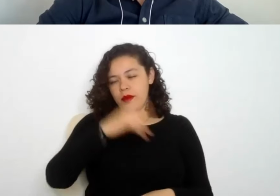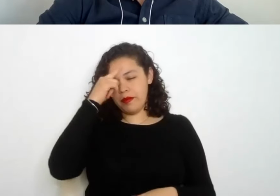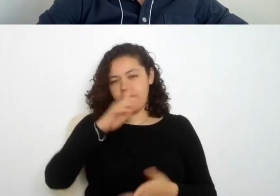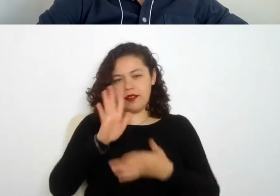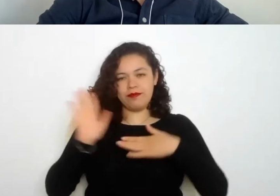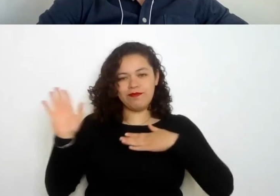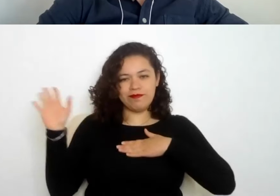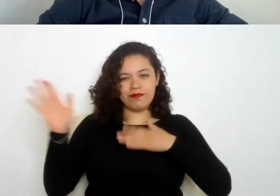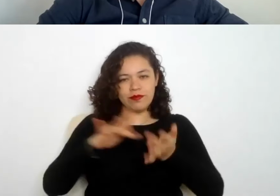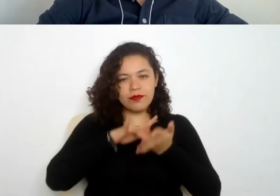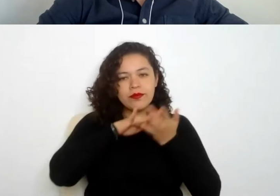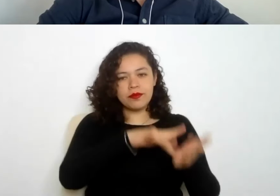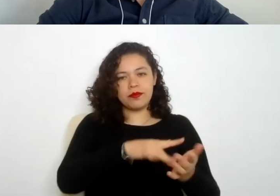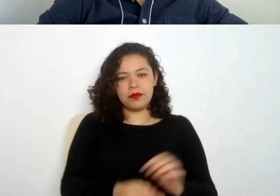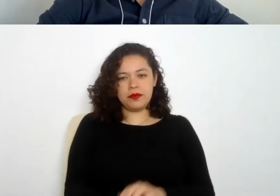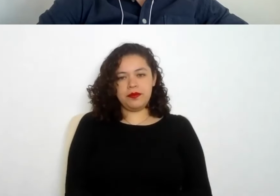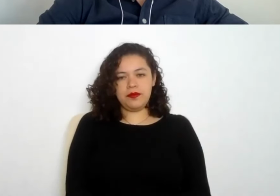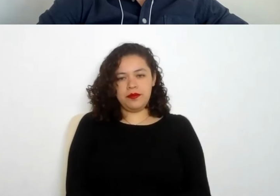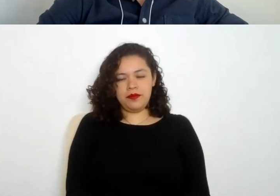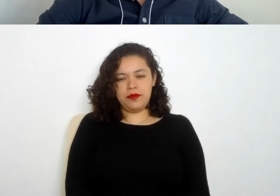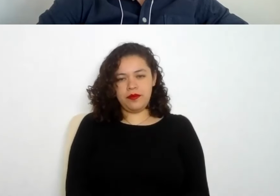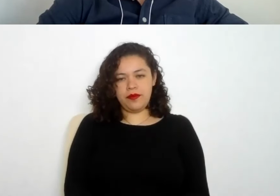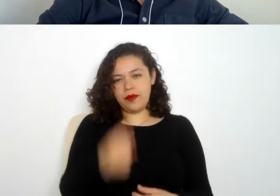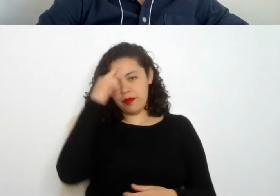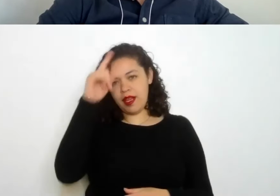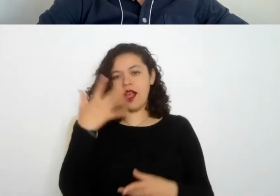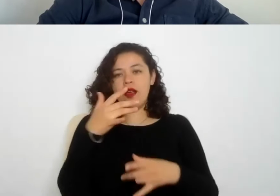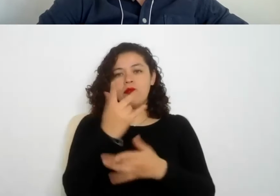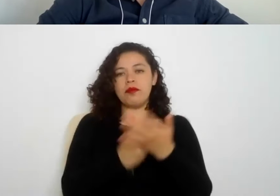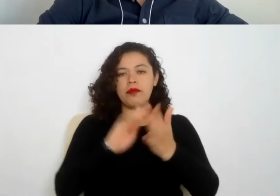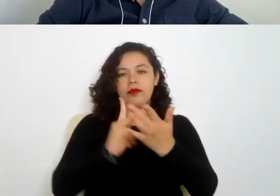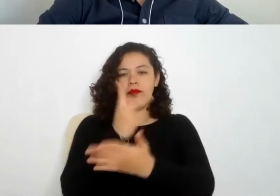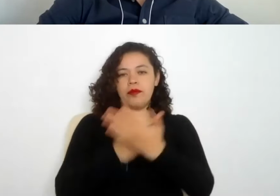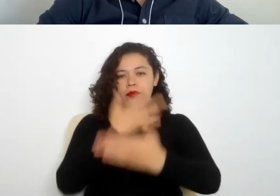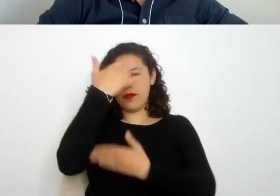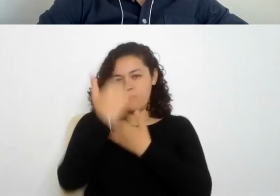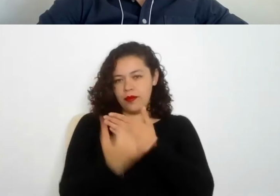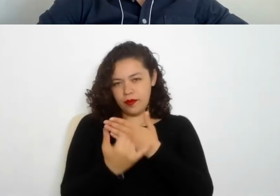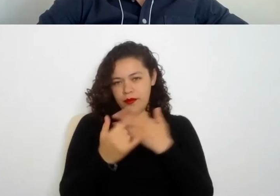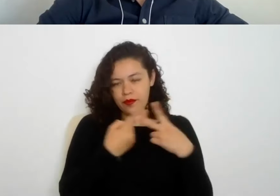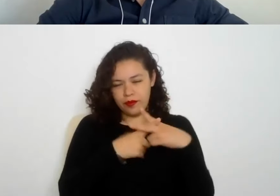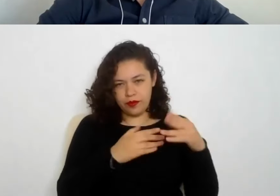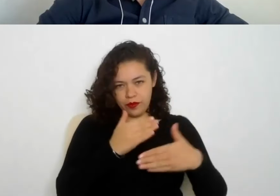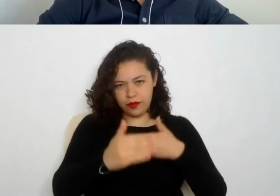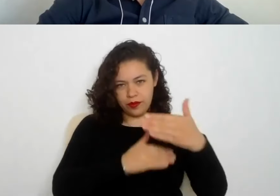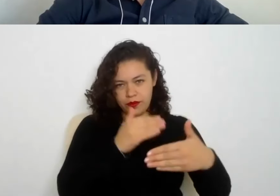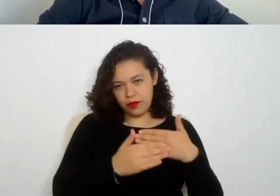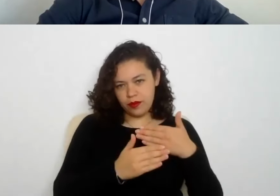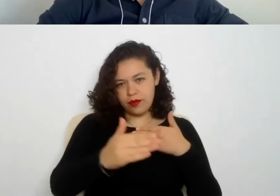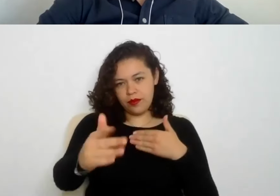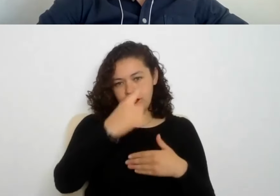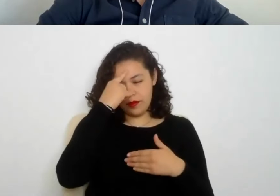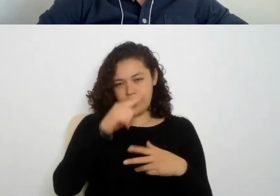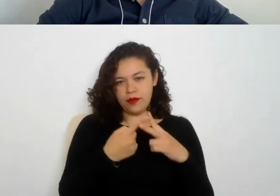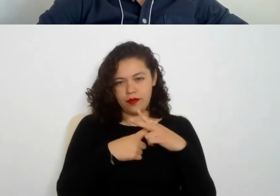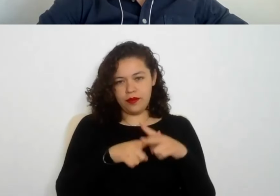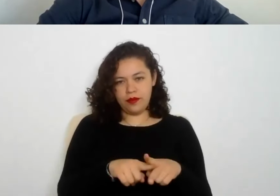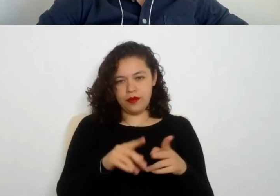va expandiendo el proyecto, dando entonces lugar a lo que es hoy la Fundación